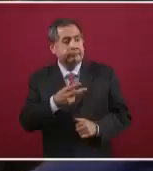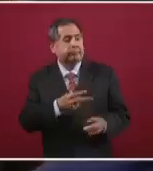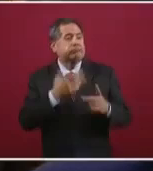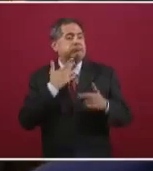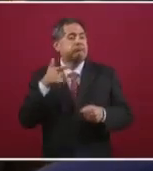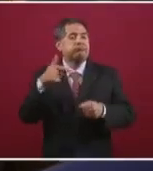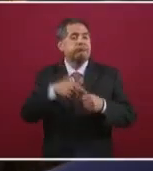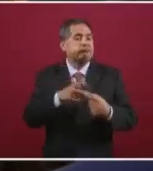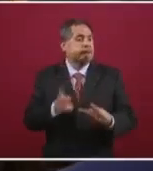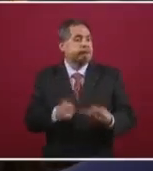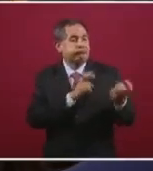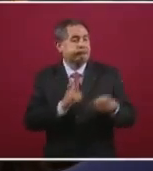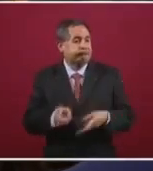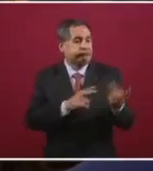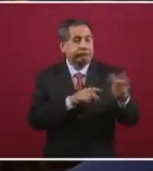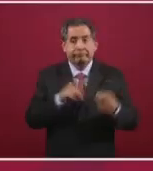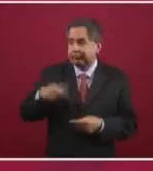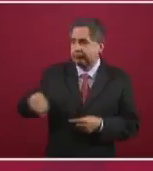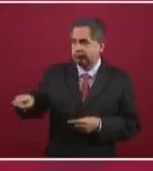combustible.